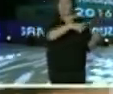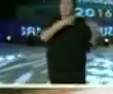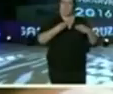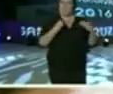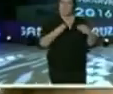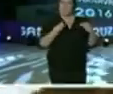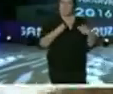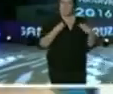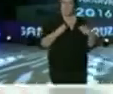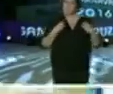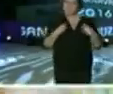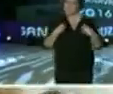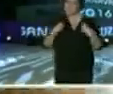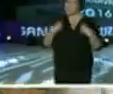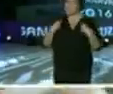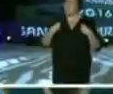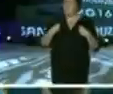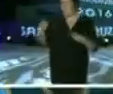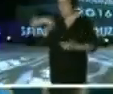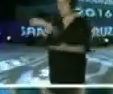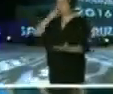viviendo a costa